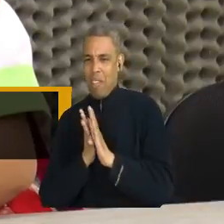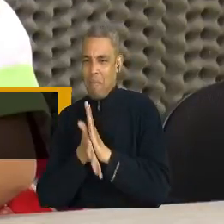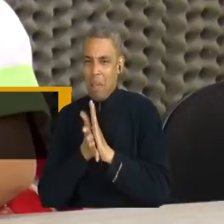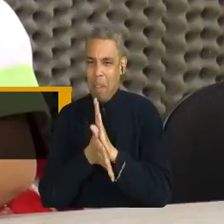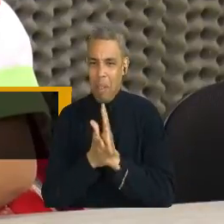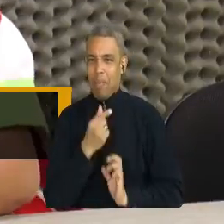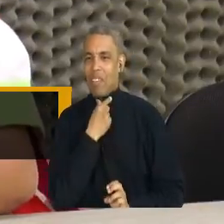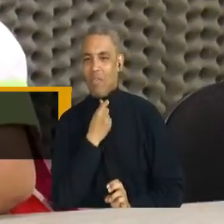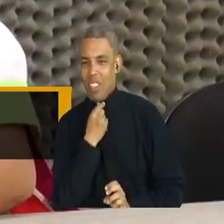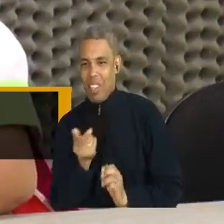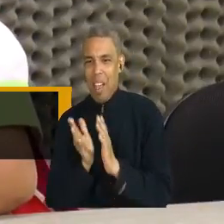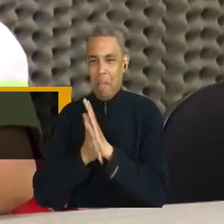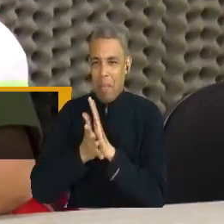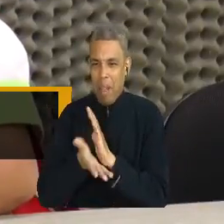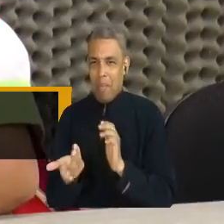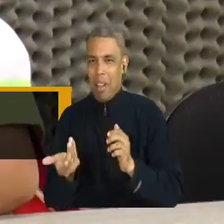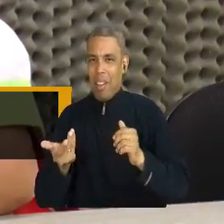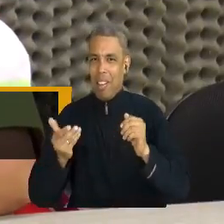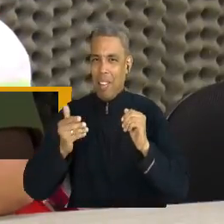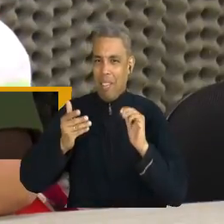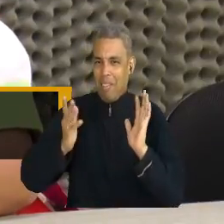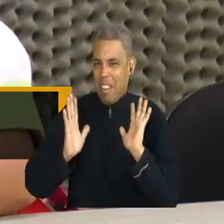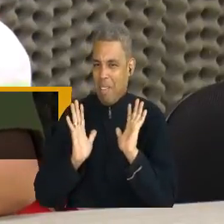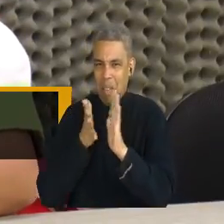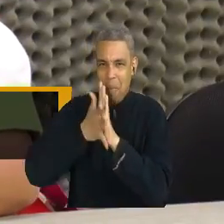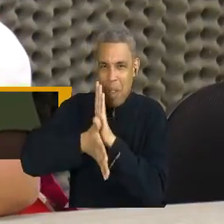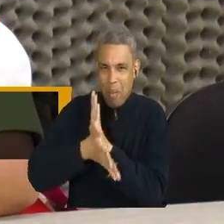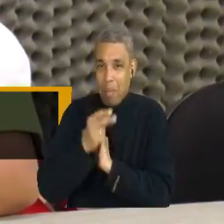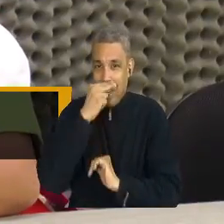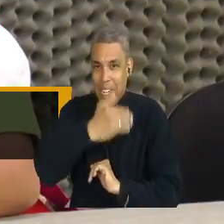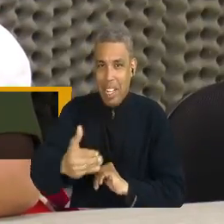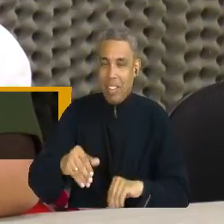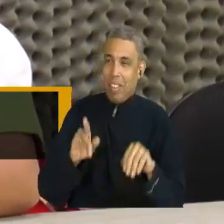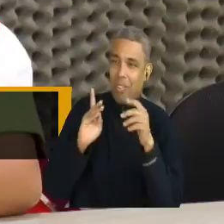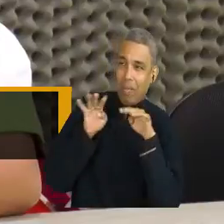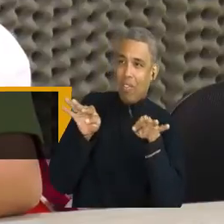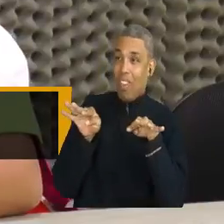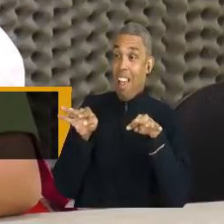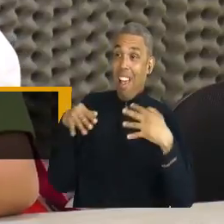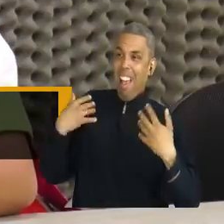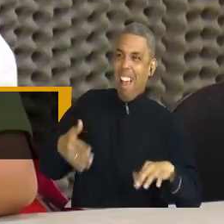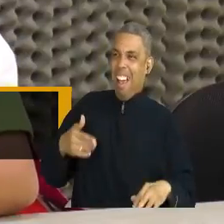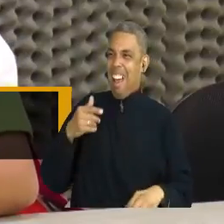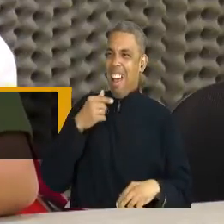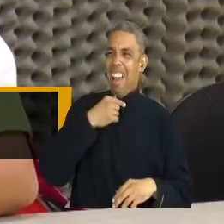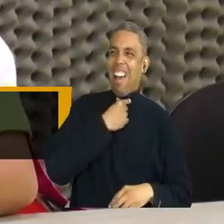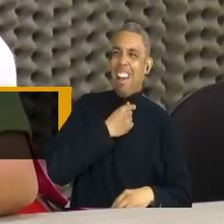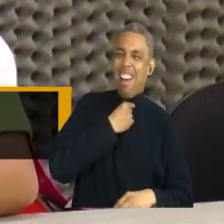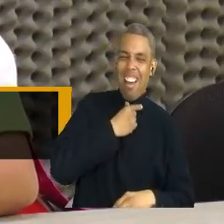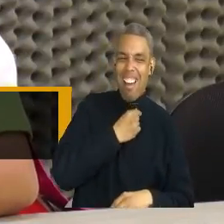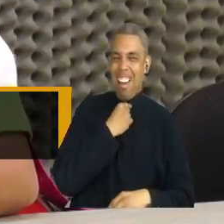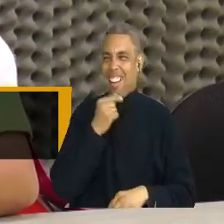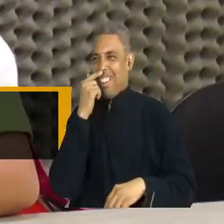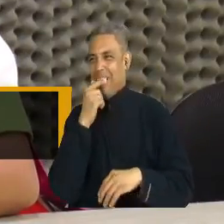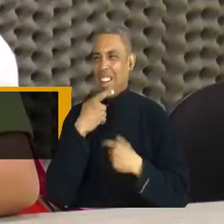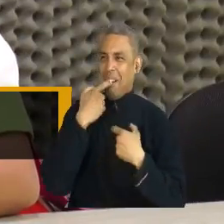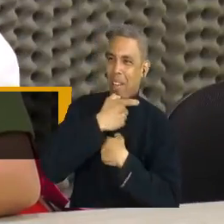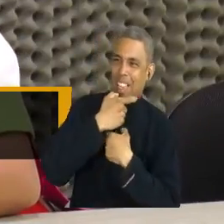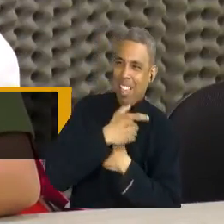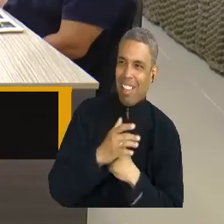nosotros hacemos la terapia de la risa para los niños hospitalizados. Pero de los 0 a los 150 años.